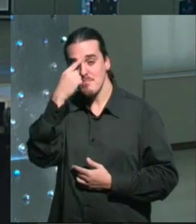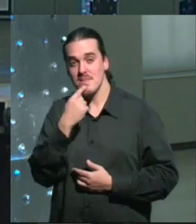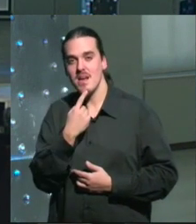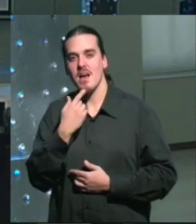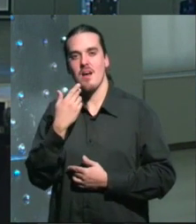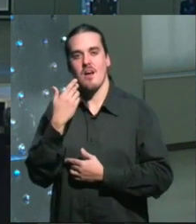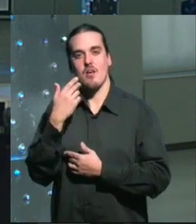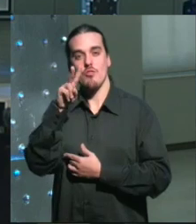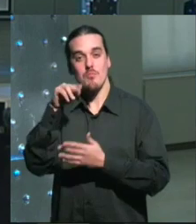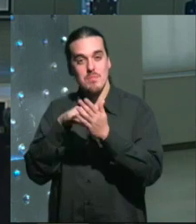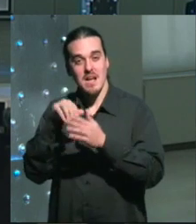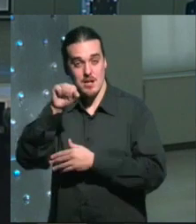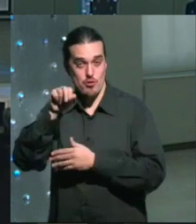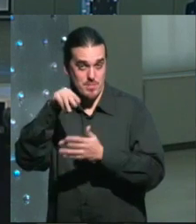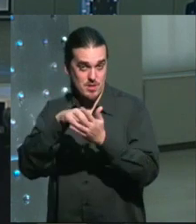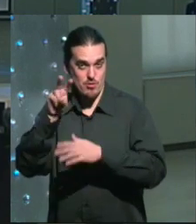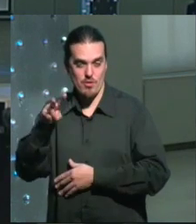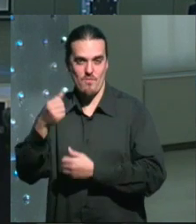el 2012 que en el 2008.